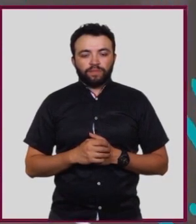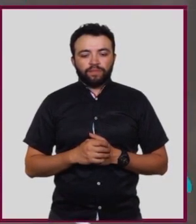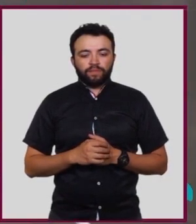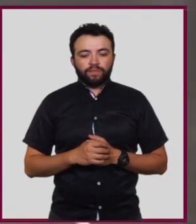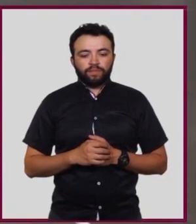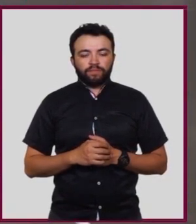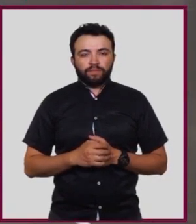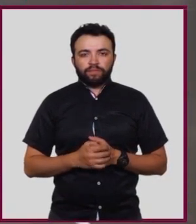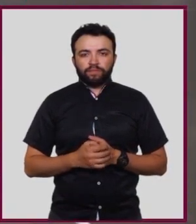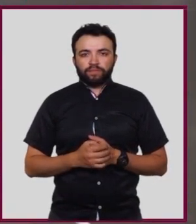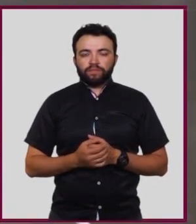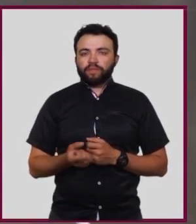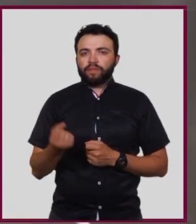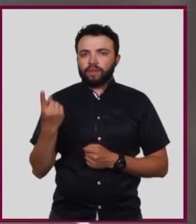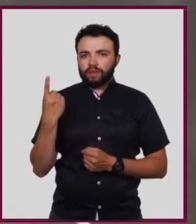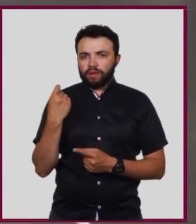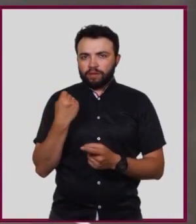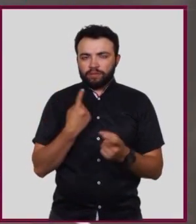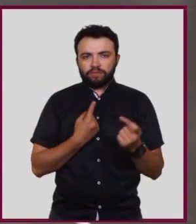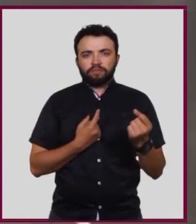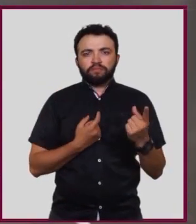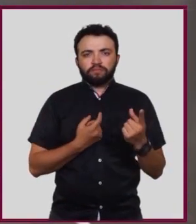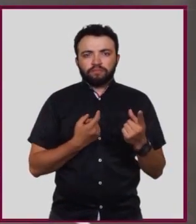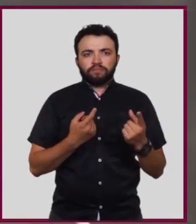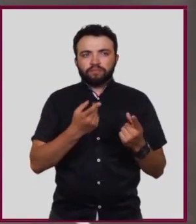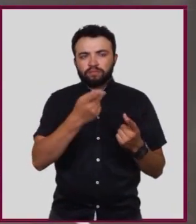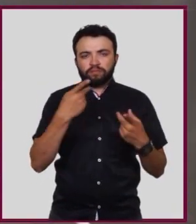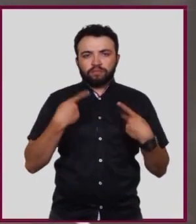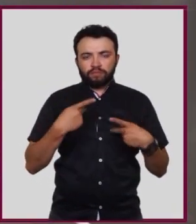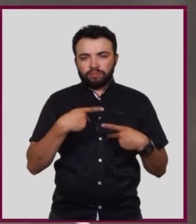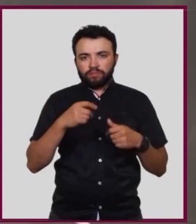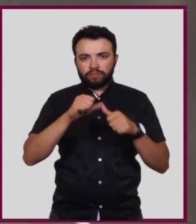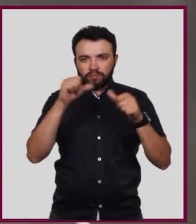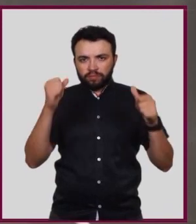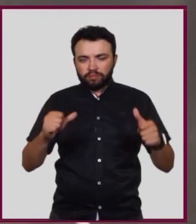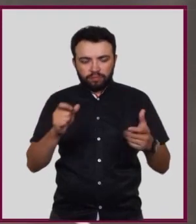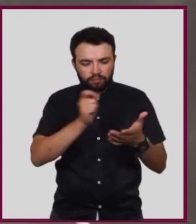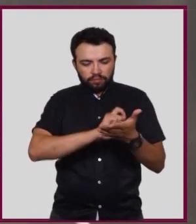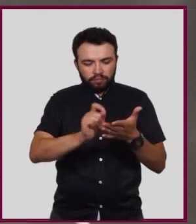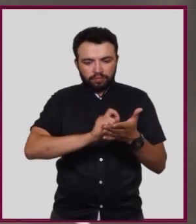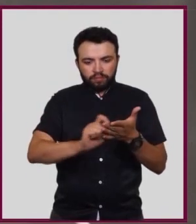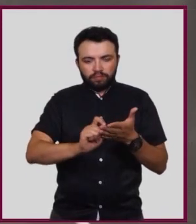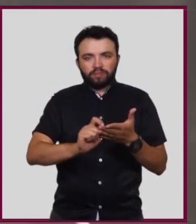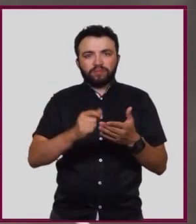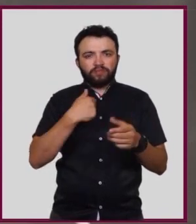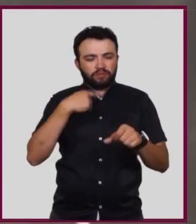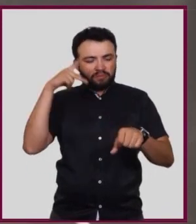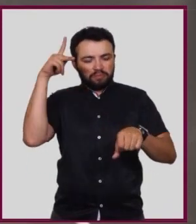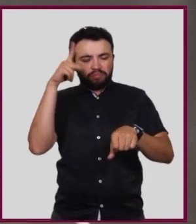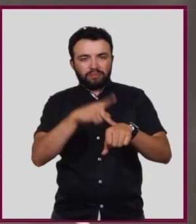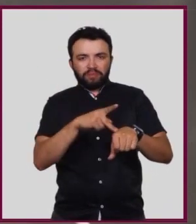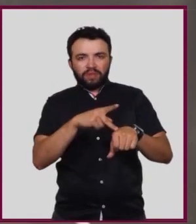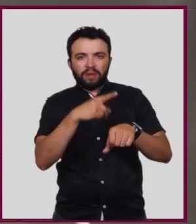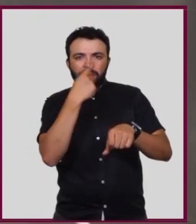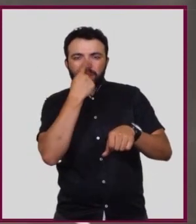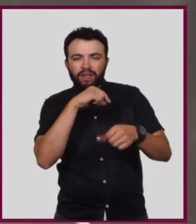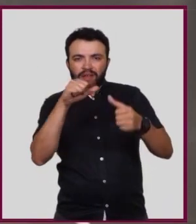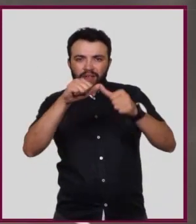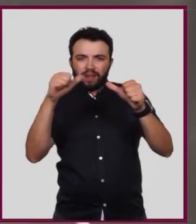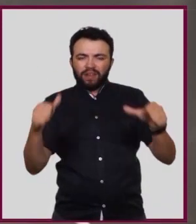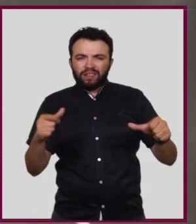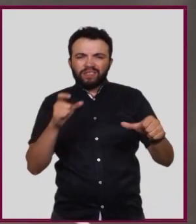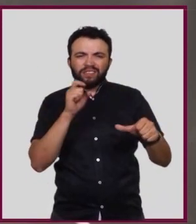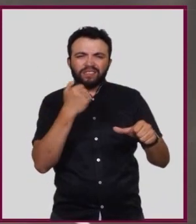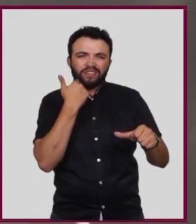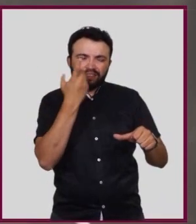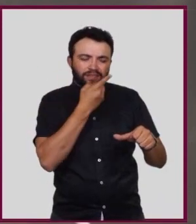En alguna ocasión Orozco escribió en su cuaderno de anotaciones "Apunta una piedra y llámala arte". ¿Qué nos dice esto de su aproximación a los